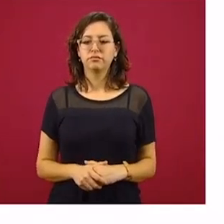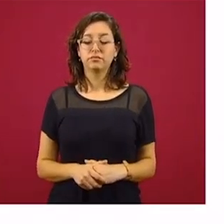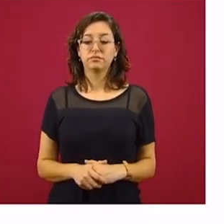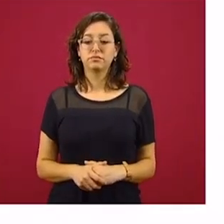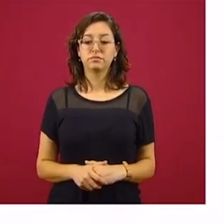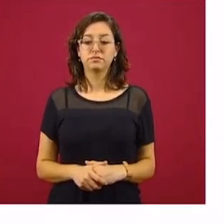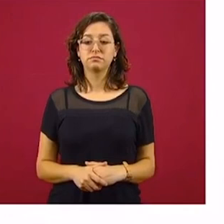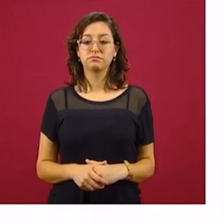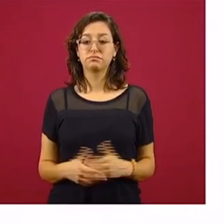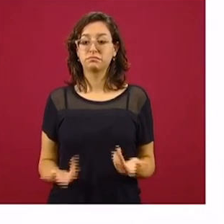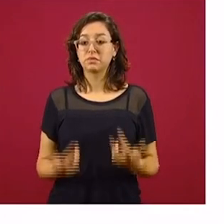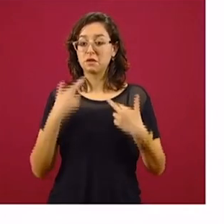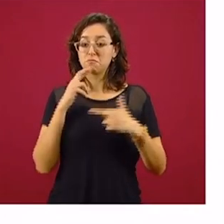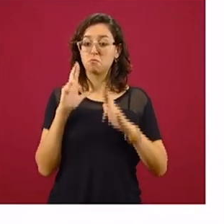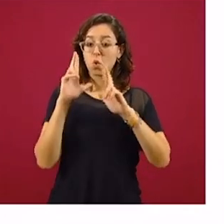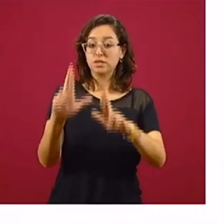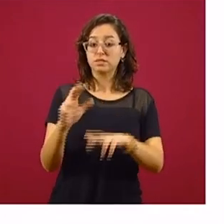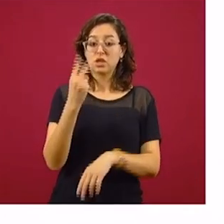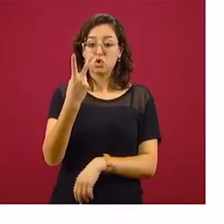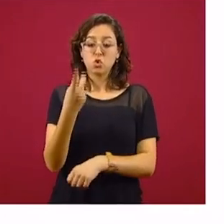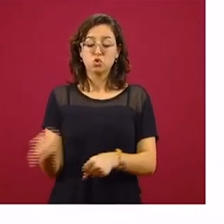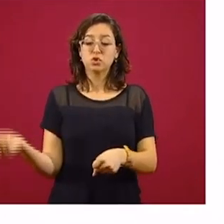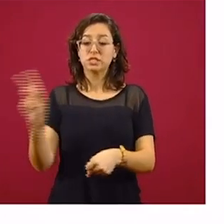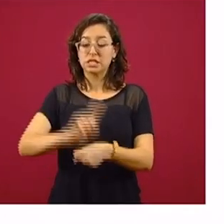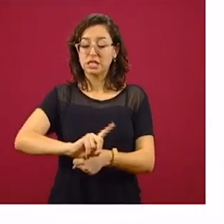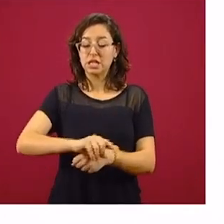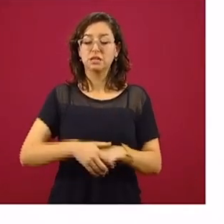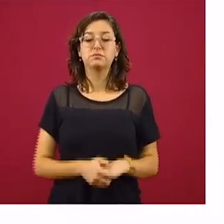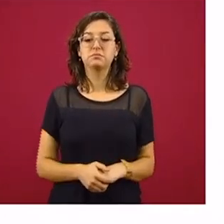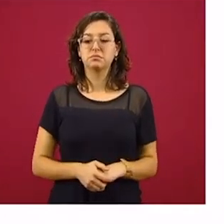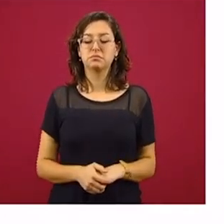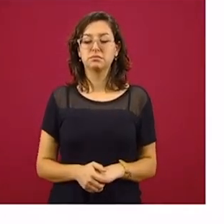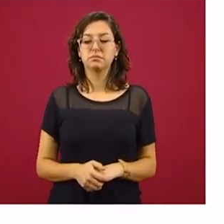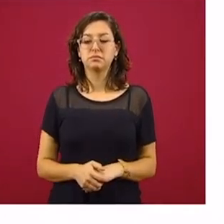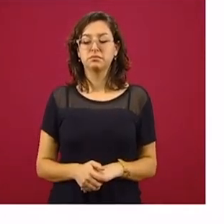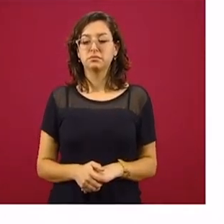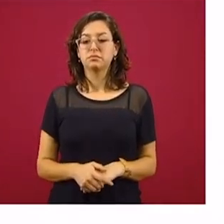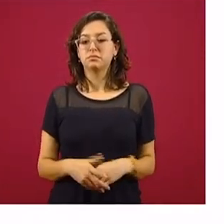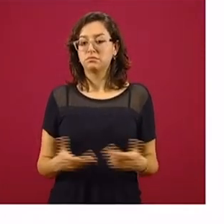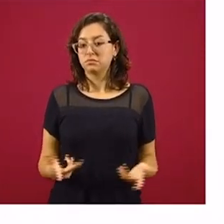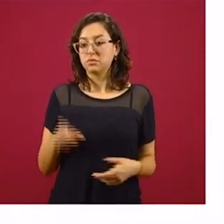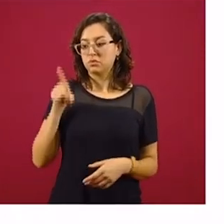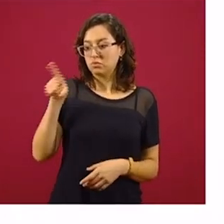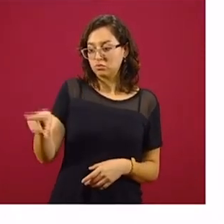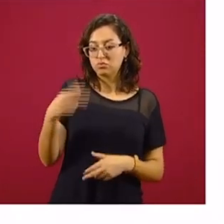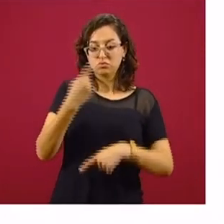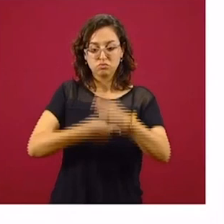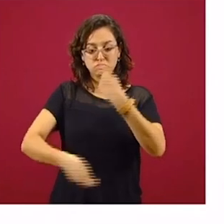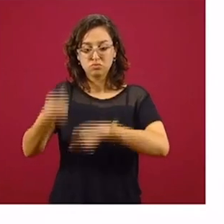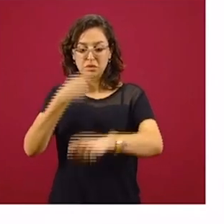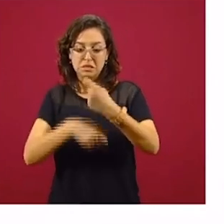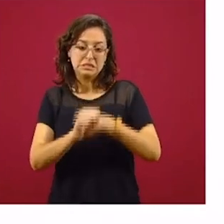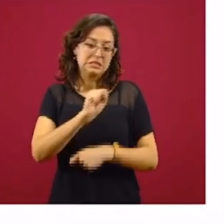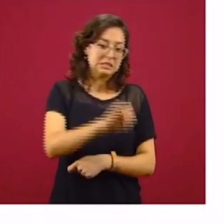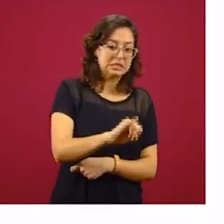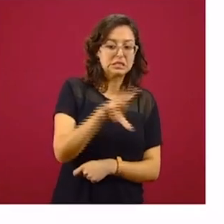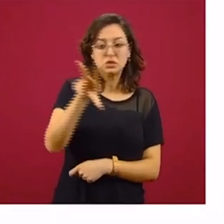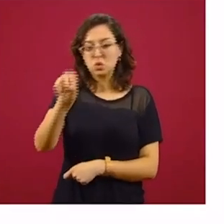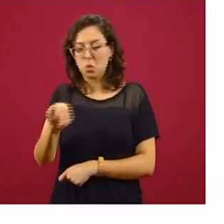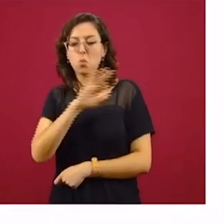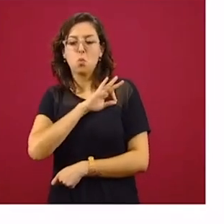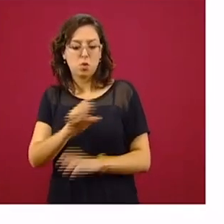Tenemos la respuesta máxima en 2 días. El solicitante conoce el estatus de su trámite con una